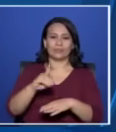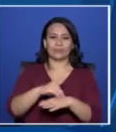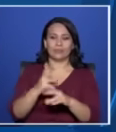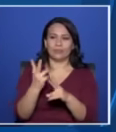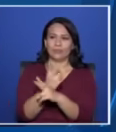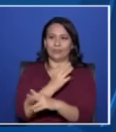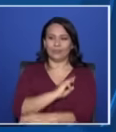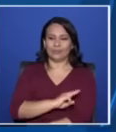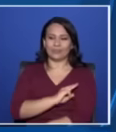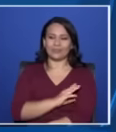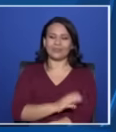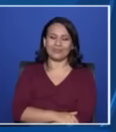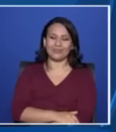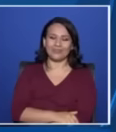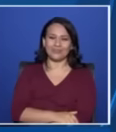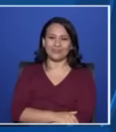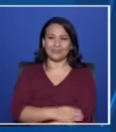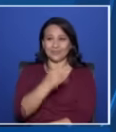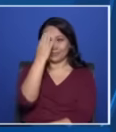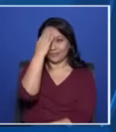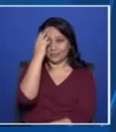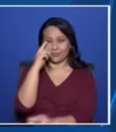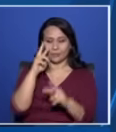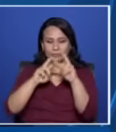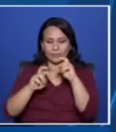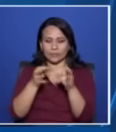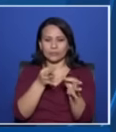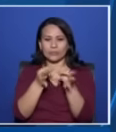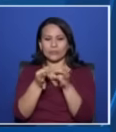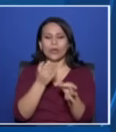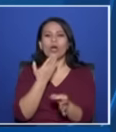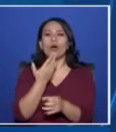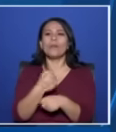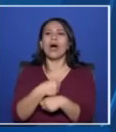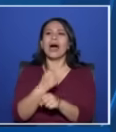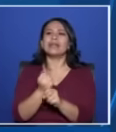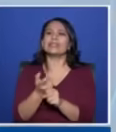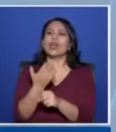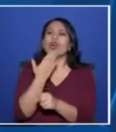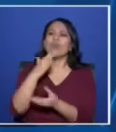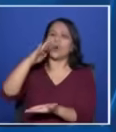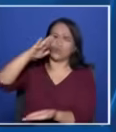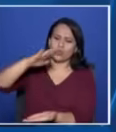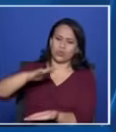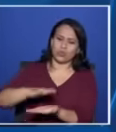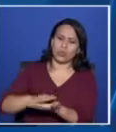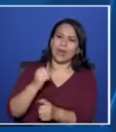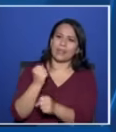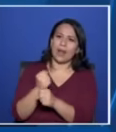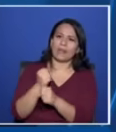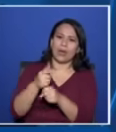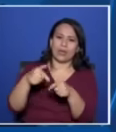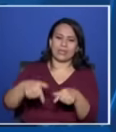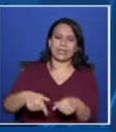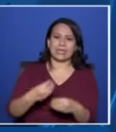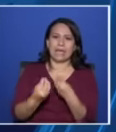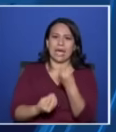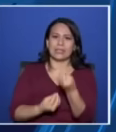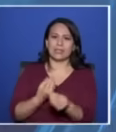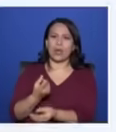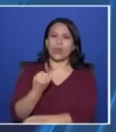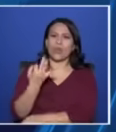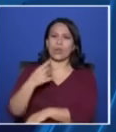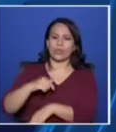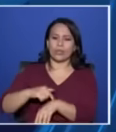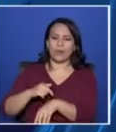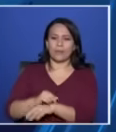Riesgos del municipio, para detallando un poco más los trabajos, cuánto tiempo van a durar. ¿Cómo estás, Henry? Buenos días. Sí,